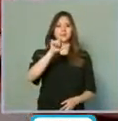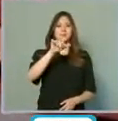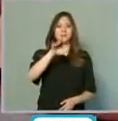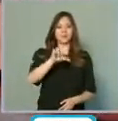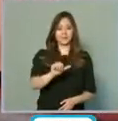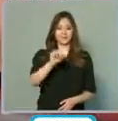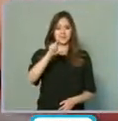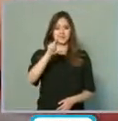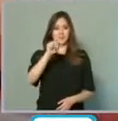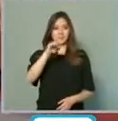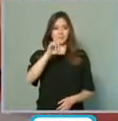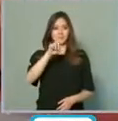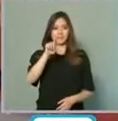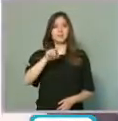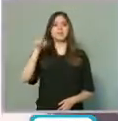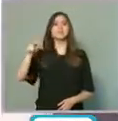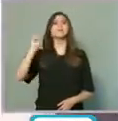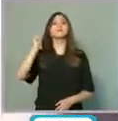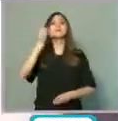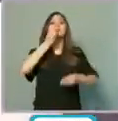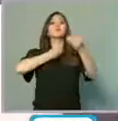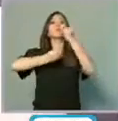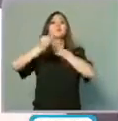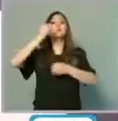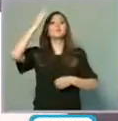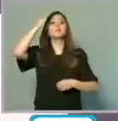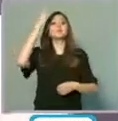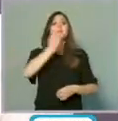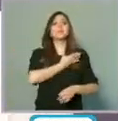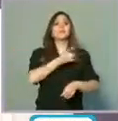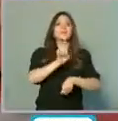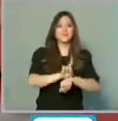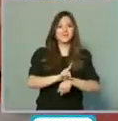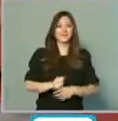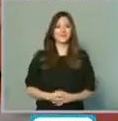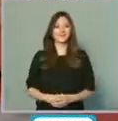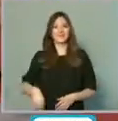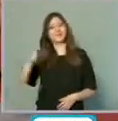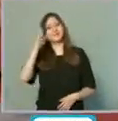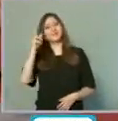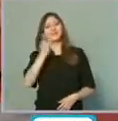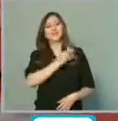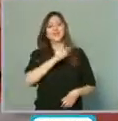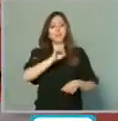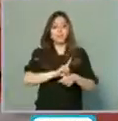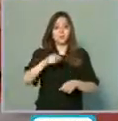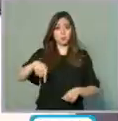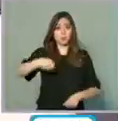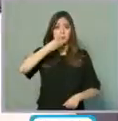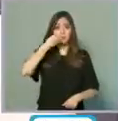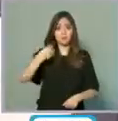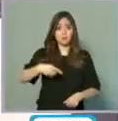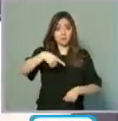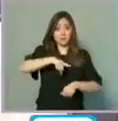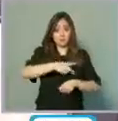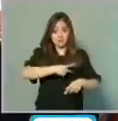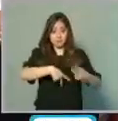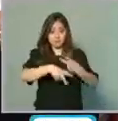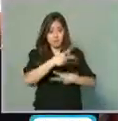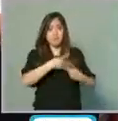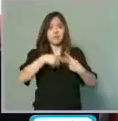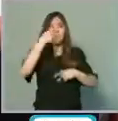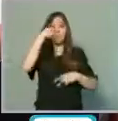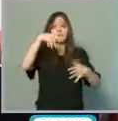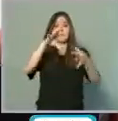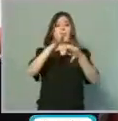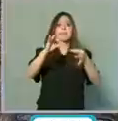Ramírez Huerta, nuestra nutrióloga de cabecera. Muy buenos días. Hola, Cintia, muy buenos días. Es un gusto estar con todos ustedes en un día como hoy y con un tema tan importante